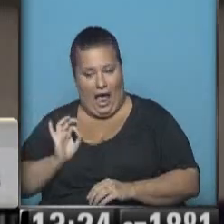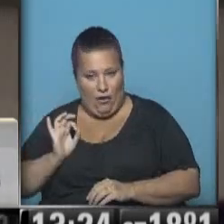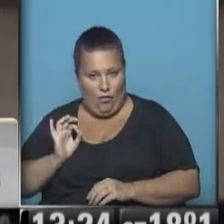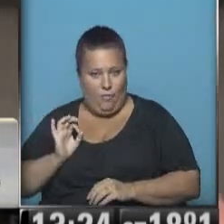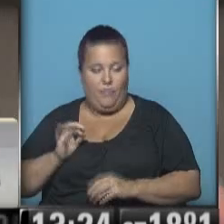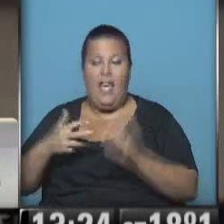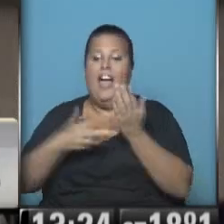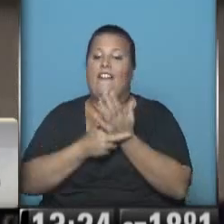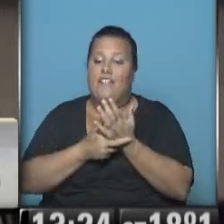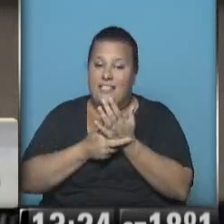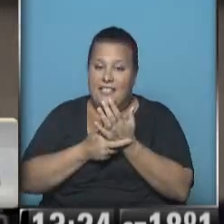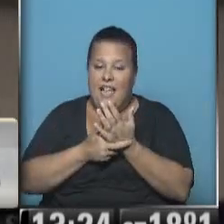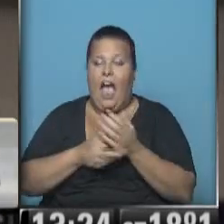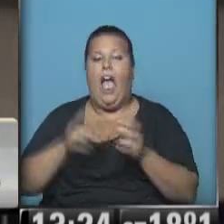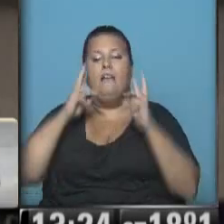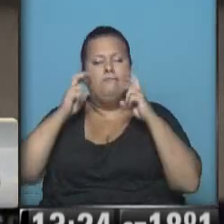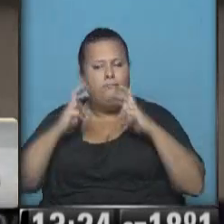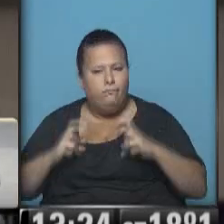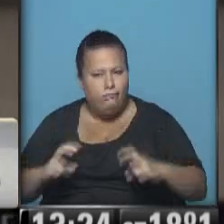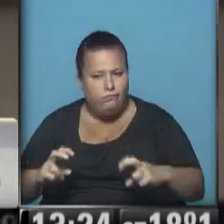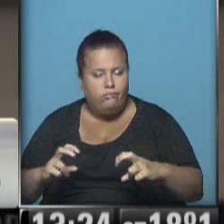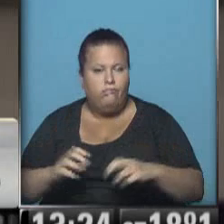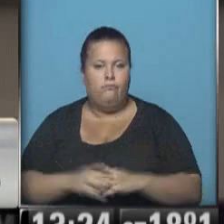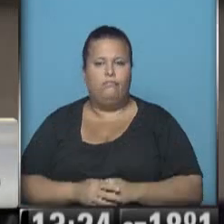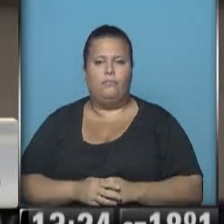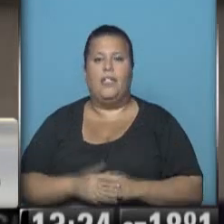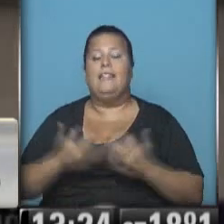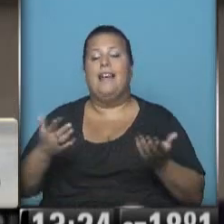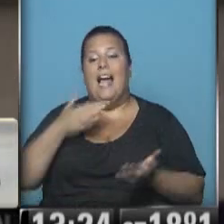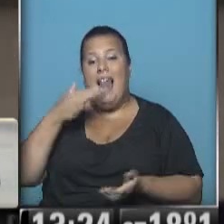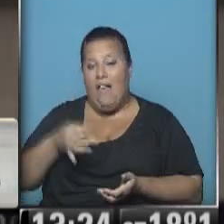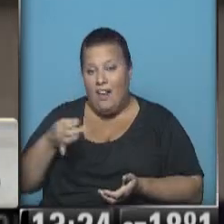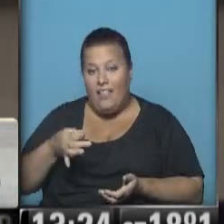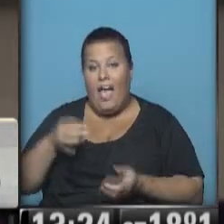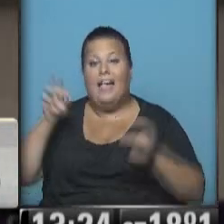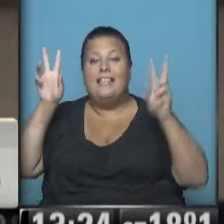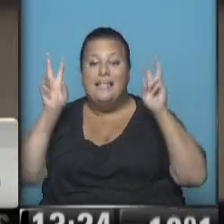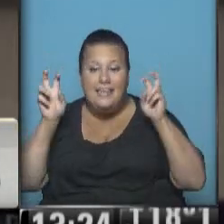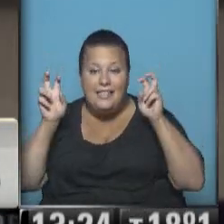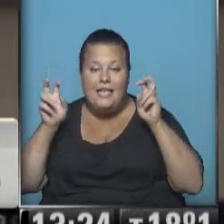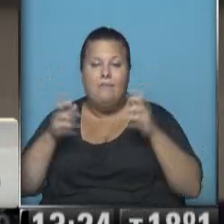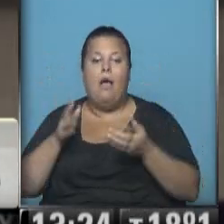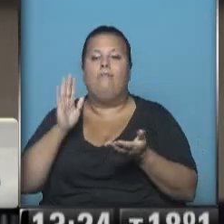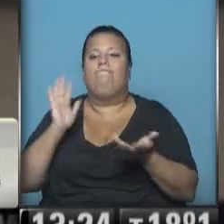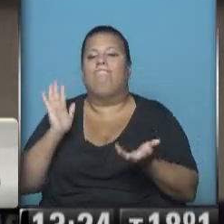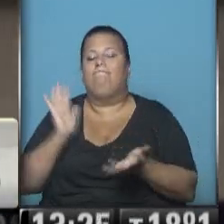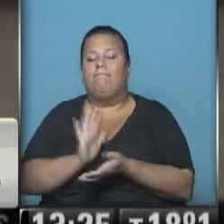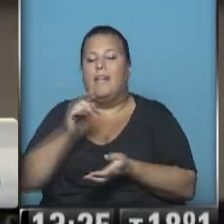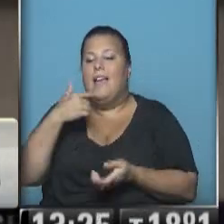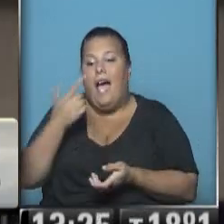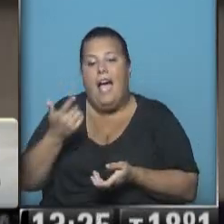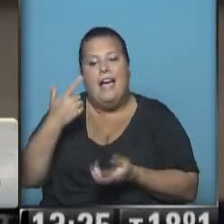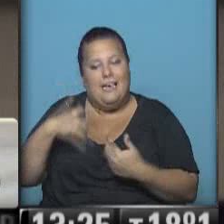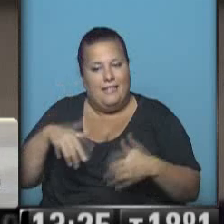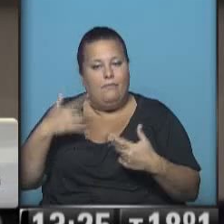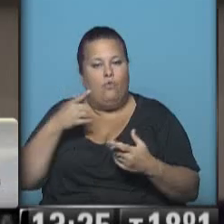la fiscal caratu investigó todo eh pero la verdad es que la causa por lo menos muestra